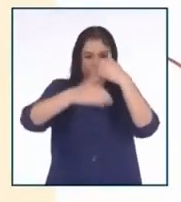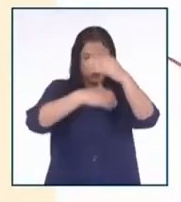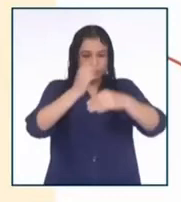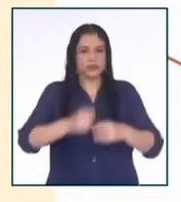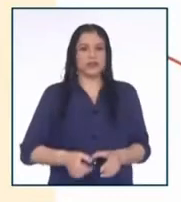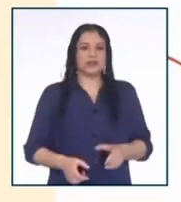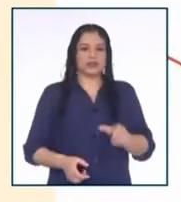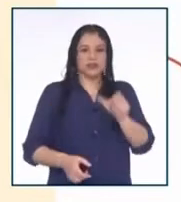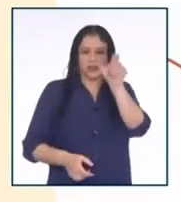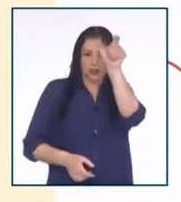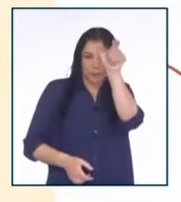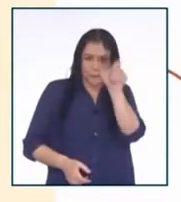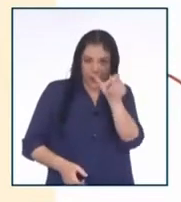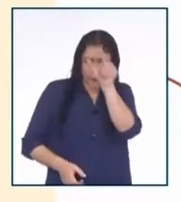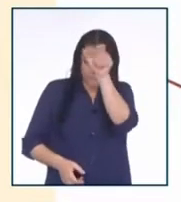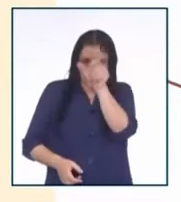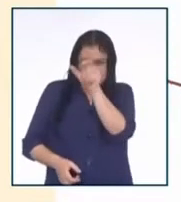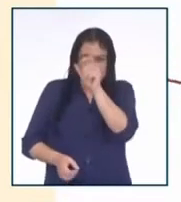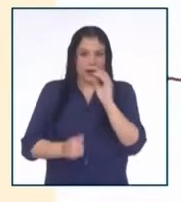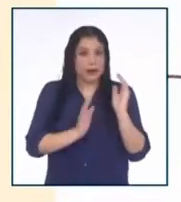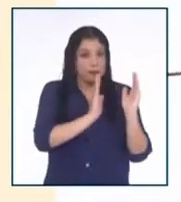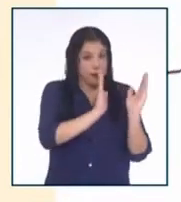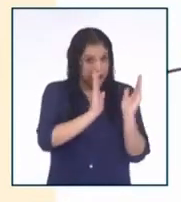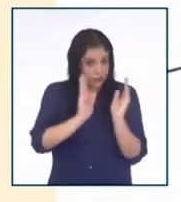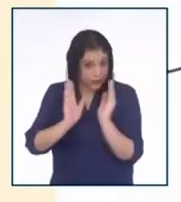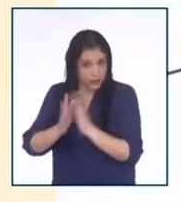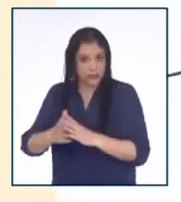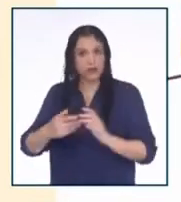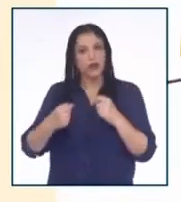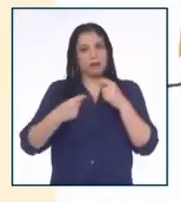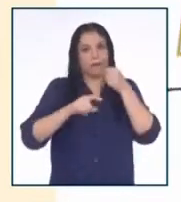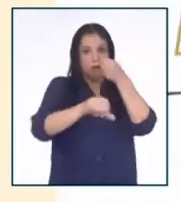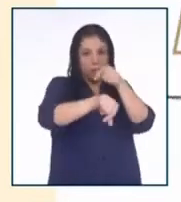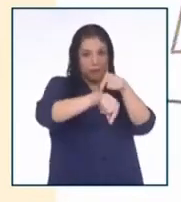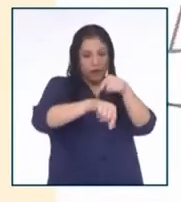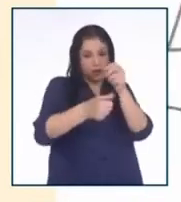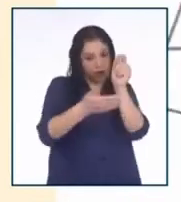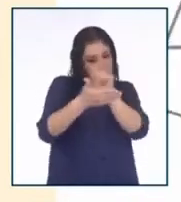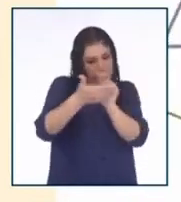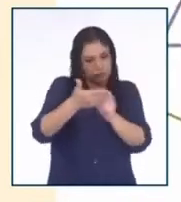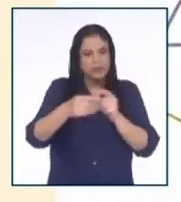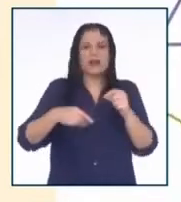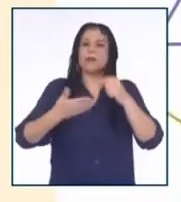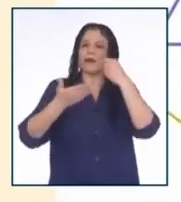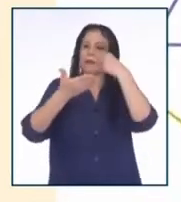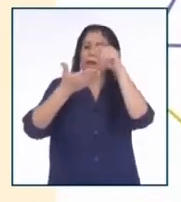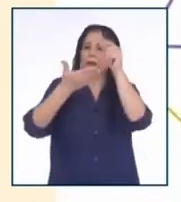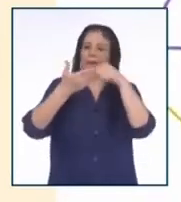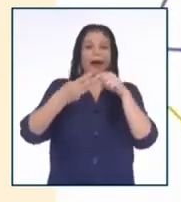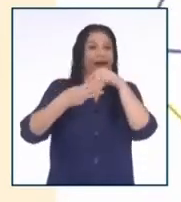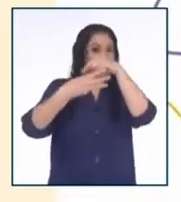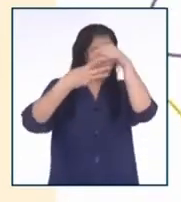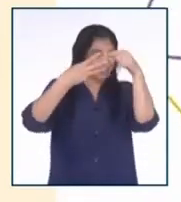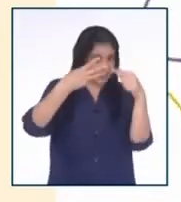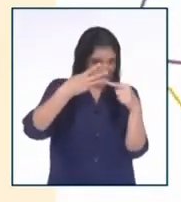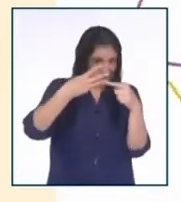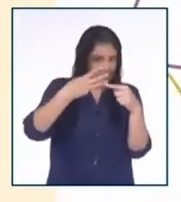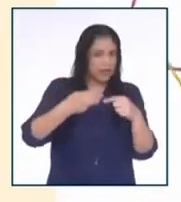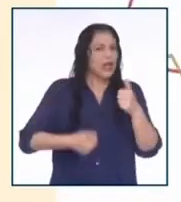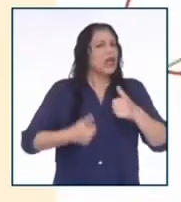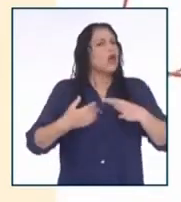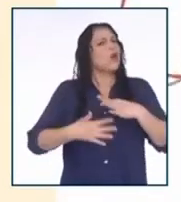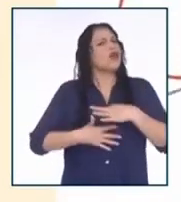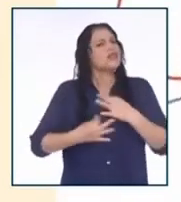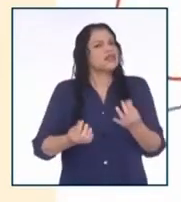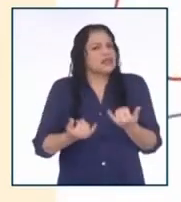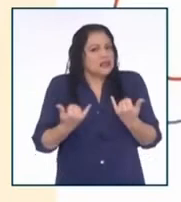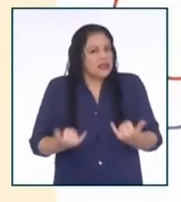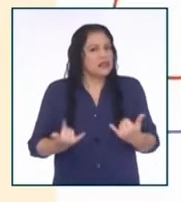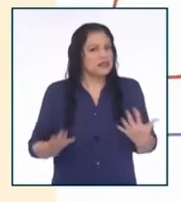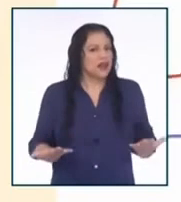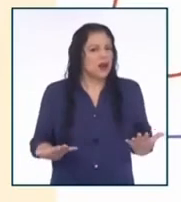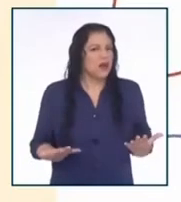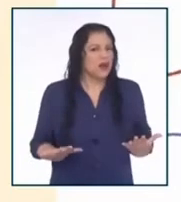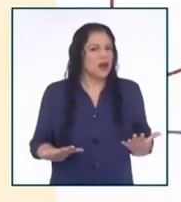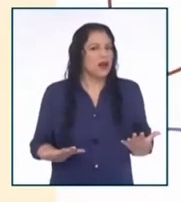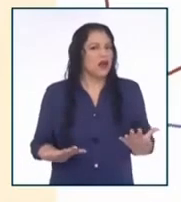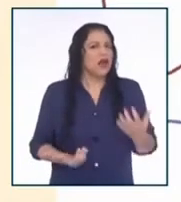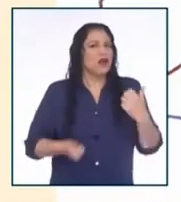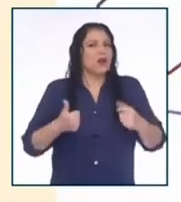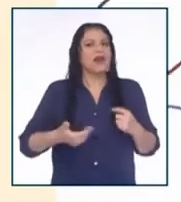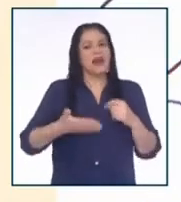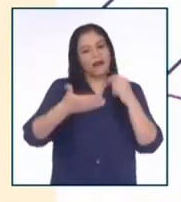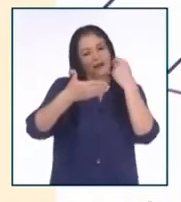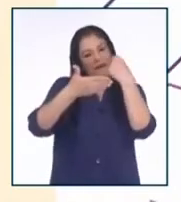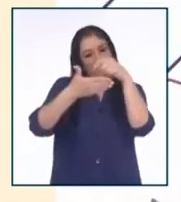procesos: la planificación, la redacción y la revisión. Lo que nos interesa en este caso es